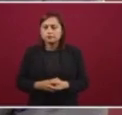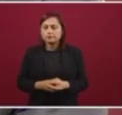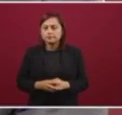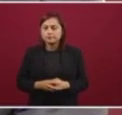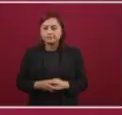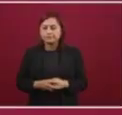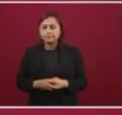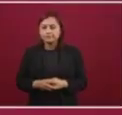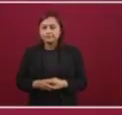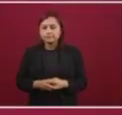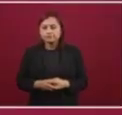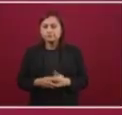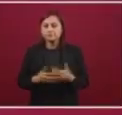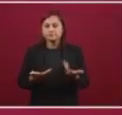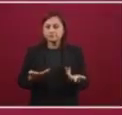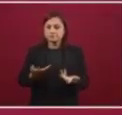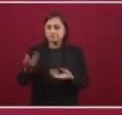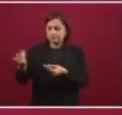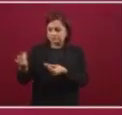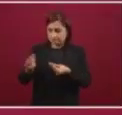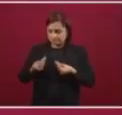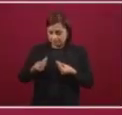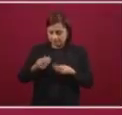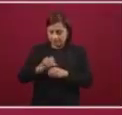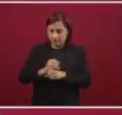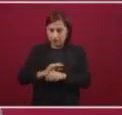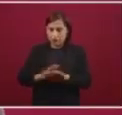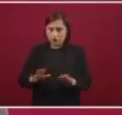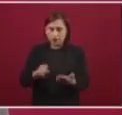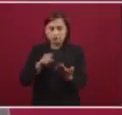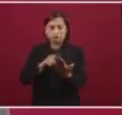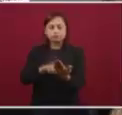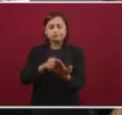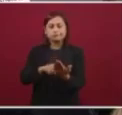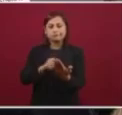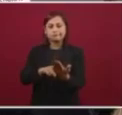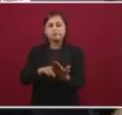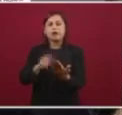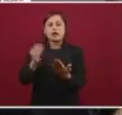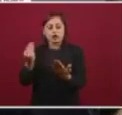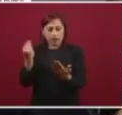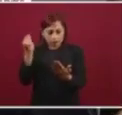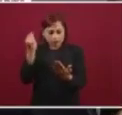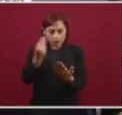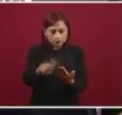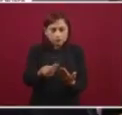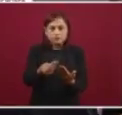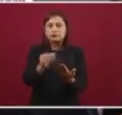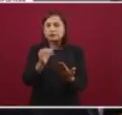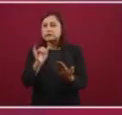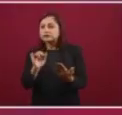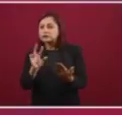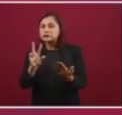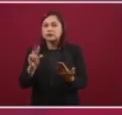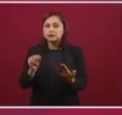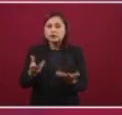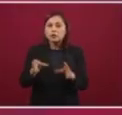Si se había aplicado, en qué se había aplicado. Estoy hablando del presidente de la Corte,